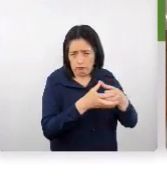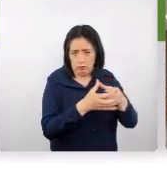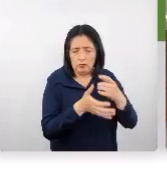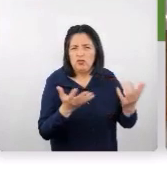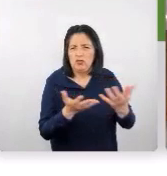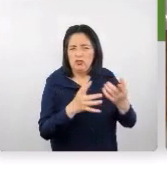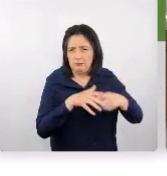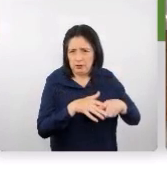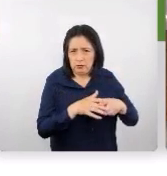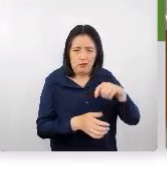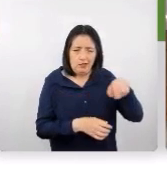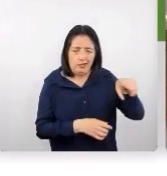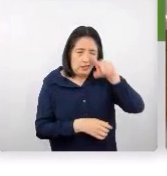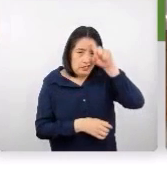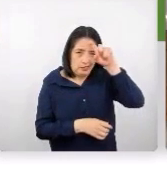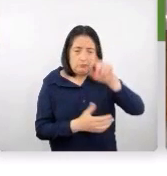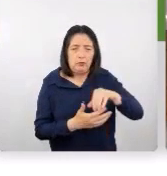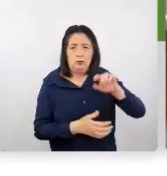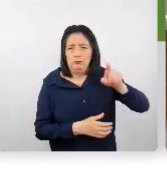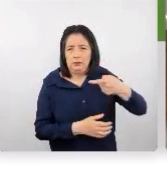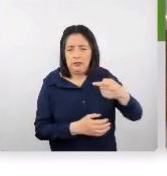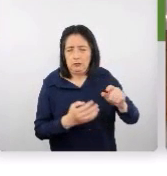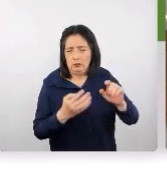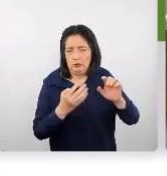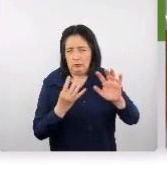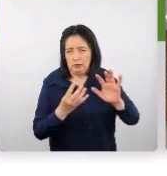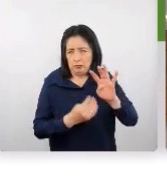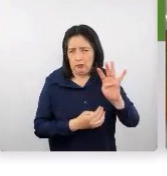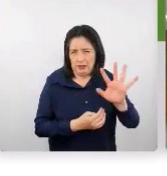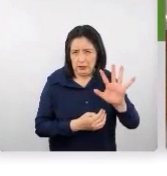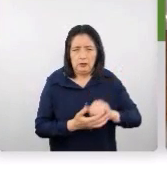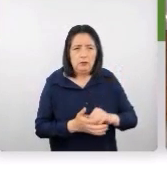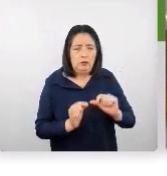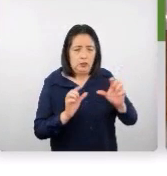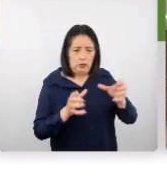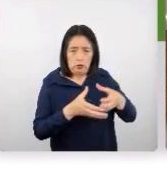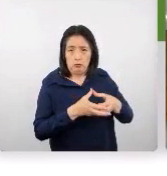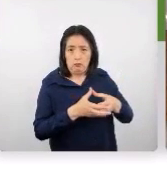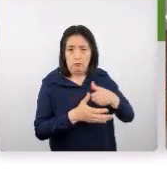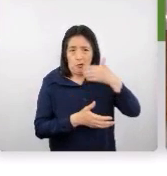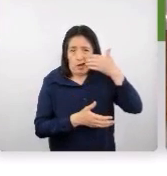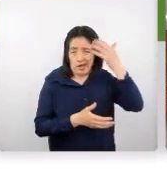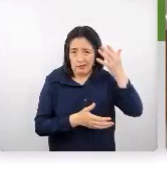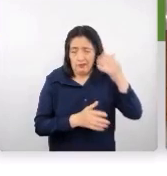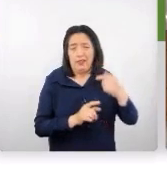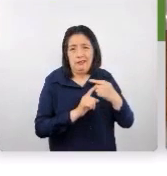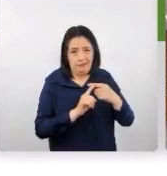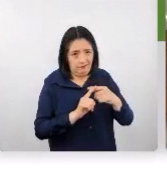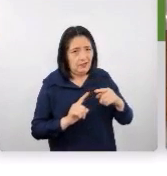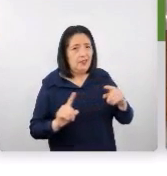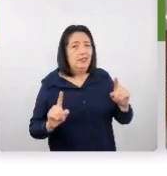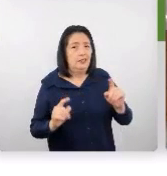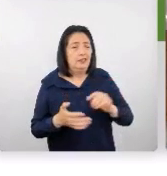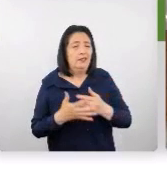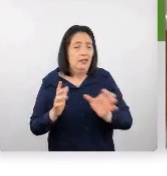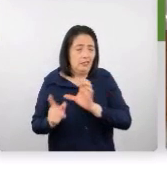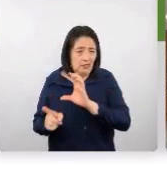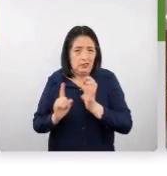Egipto en 1945 y la Liga Árabe difiere del contexto